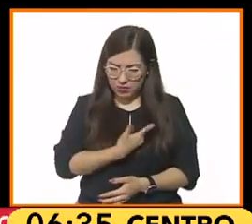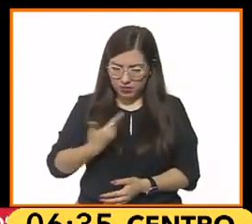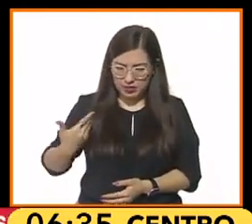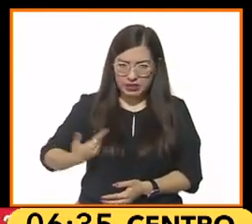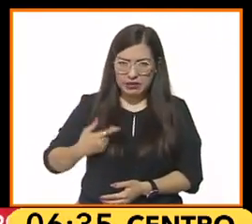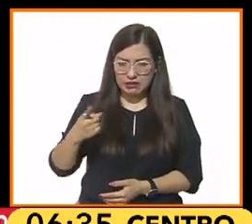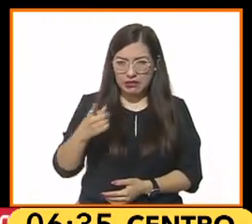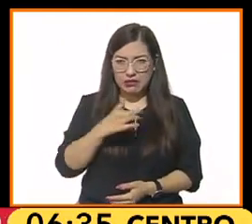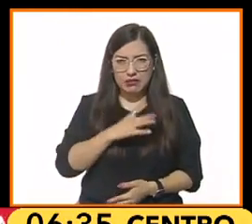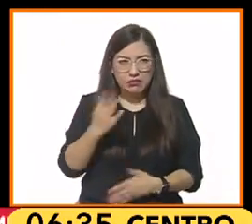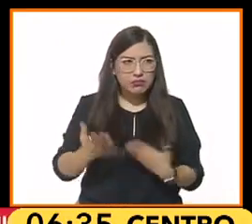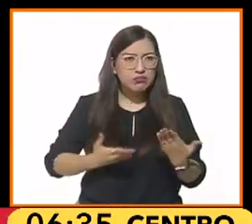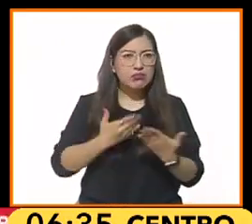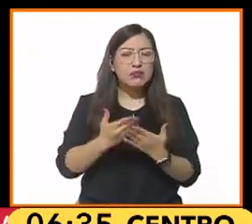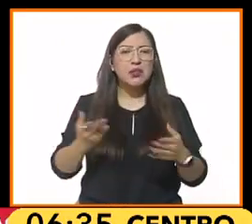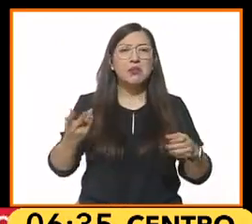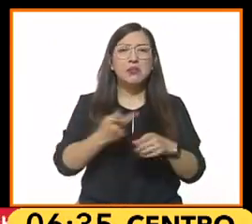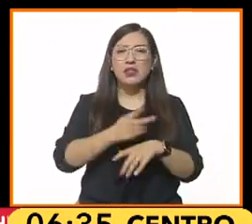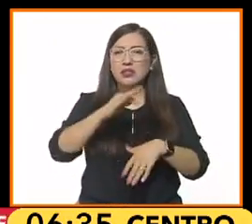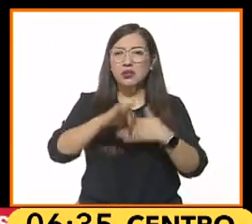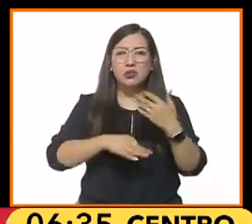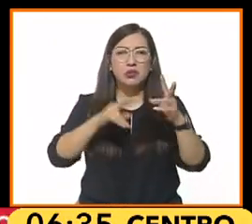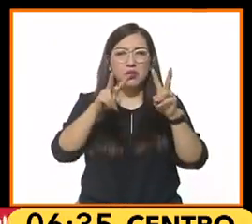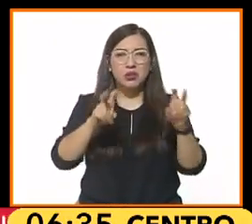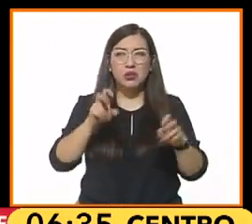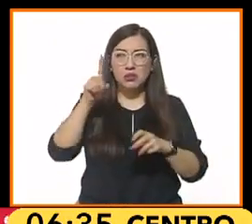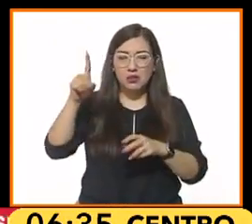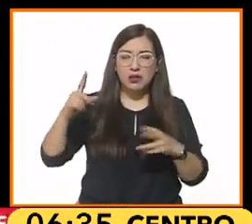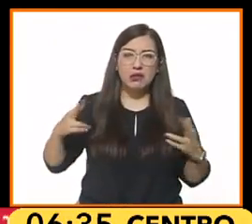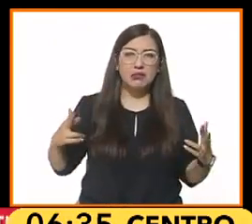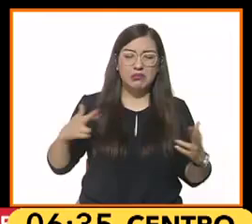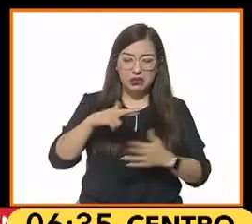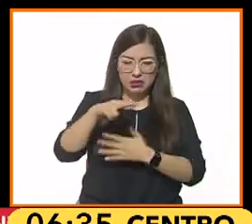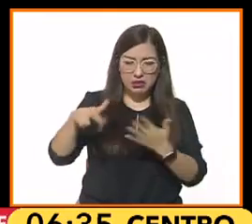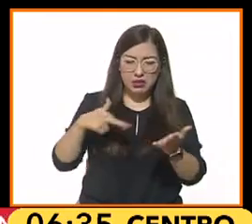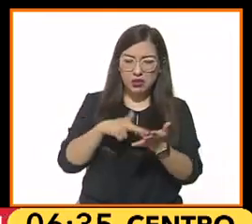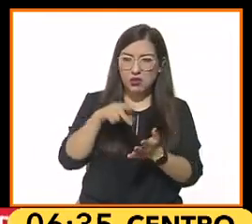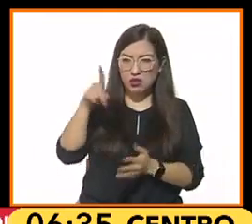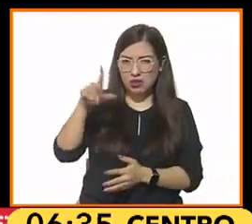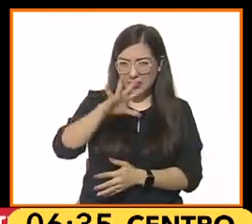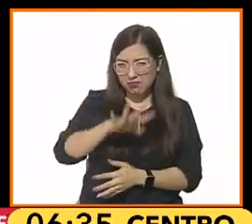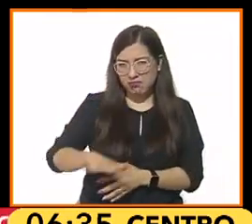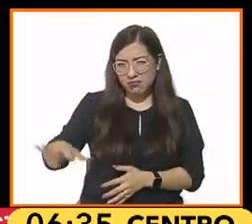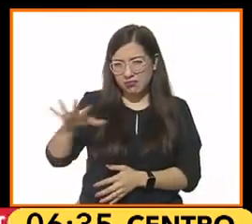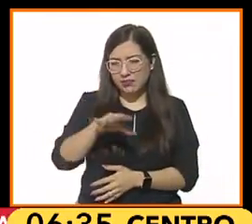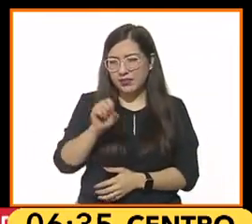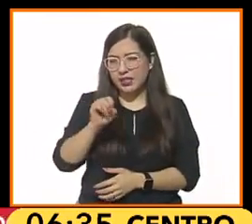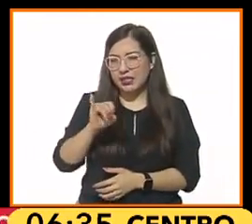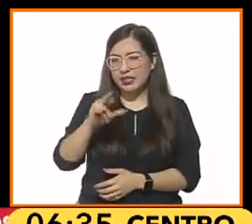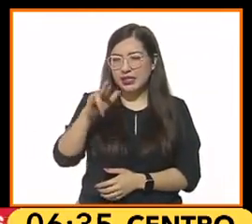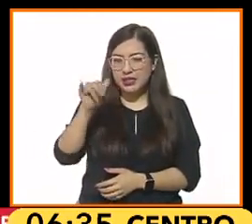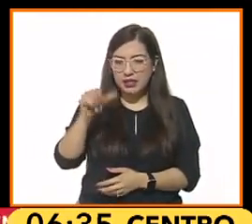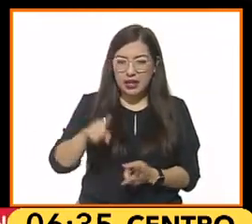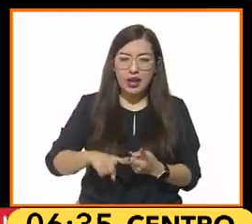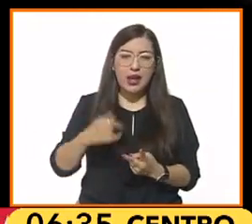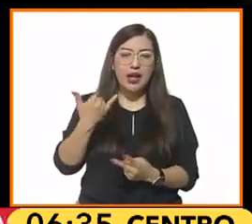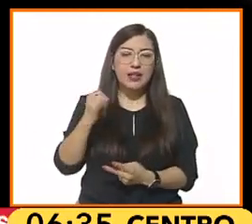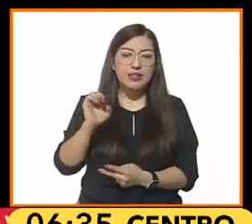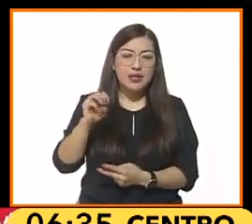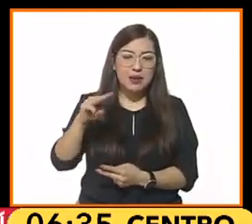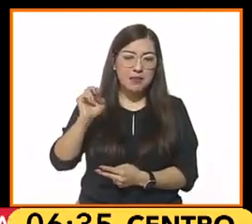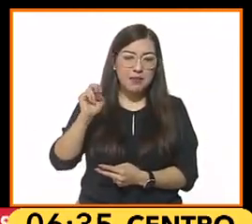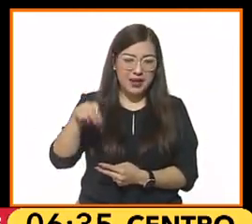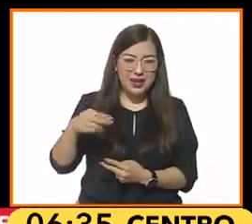leña al fuego por todo lo que está pasando a nivel regional en la crisis de Siria y también la crisis en Yemen frente a los bombardeos que ha hecho Estados